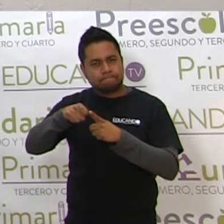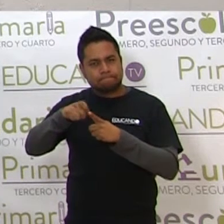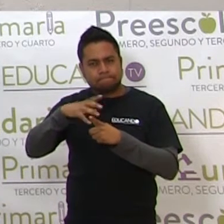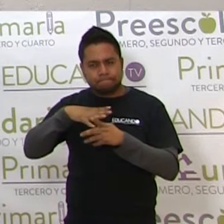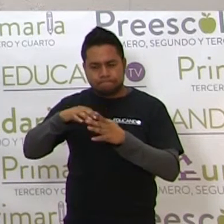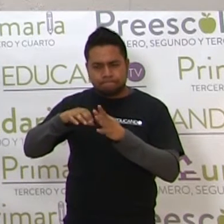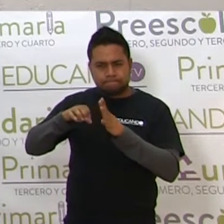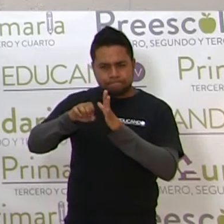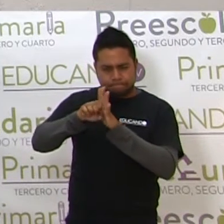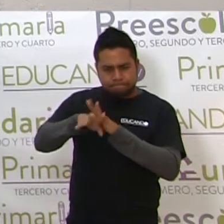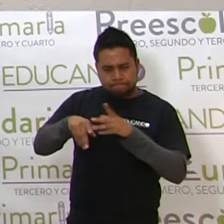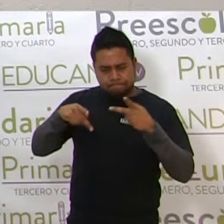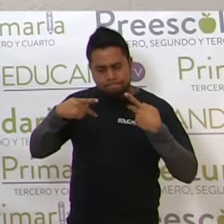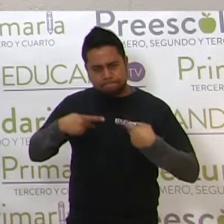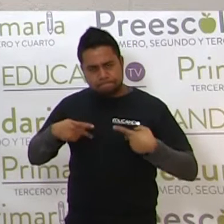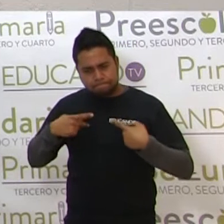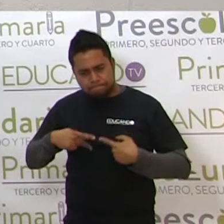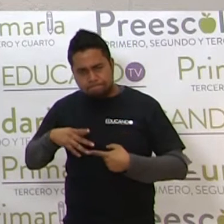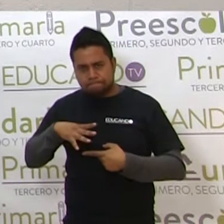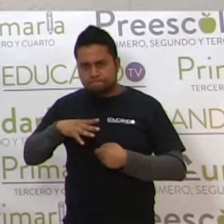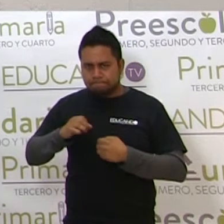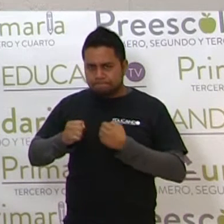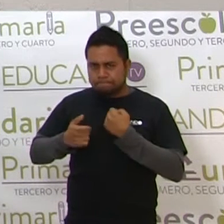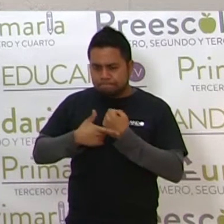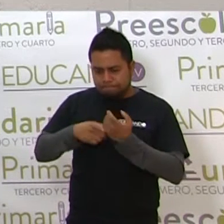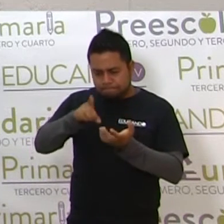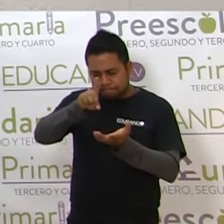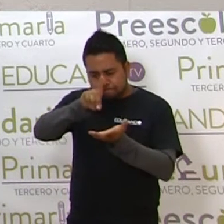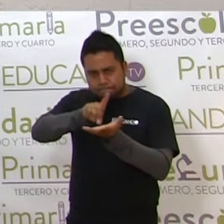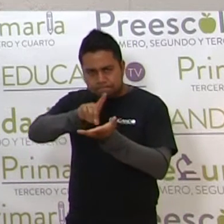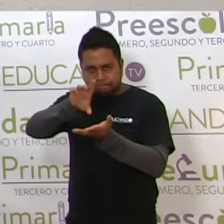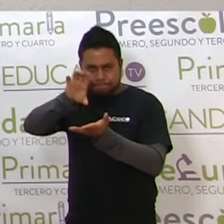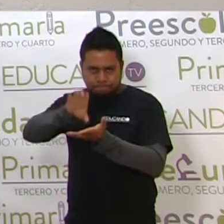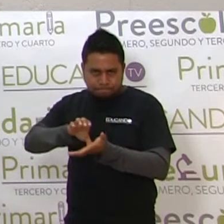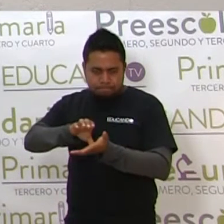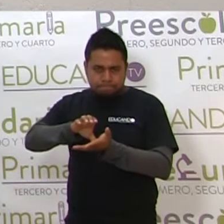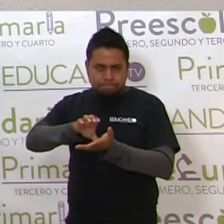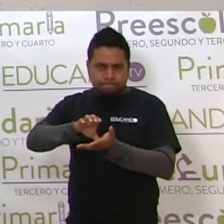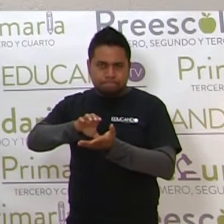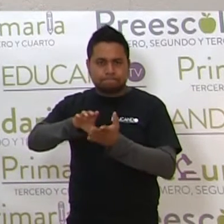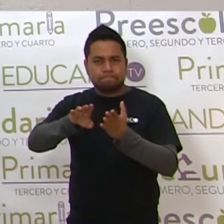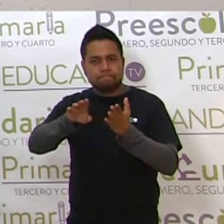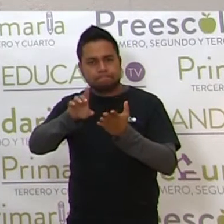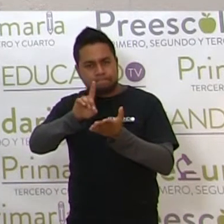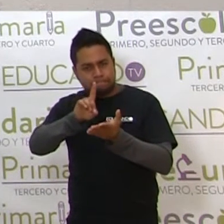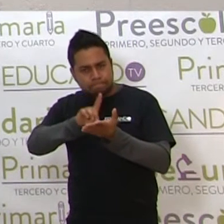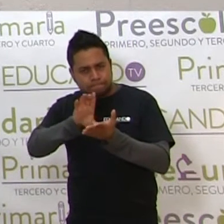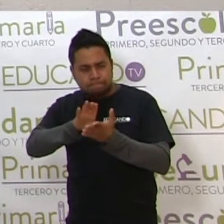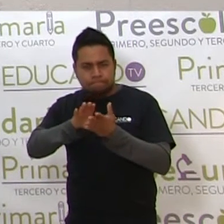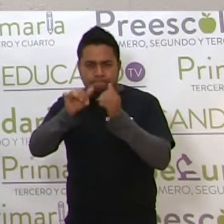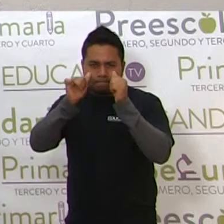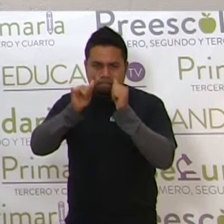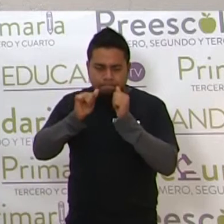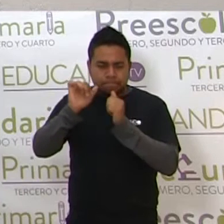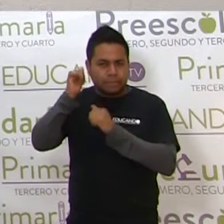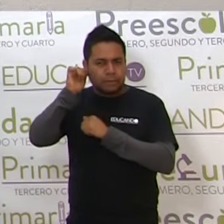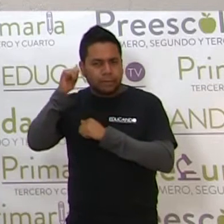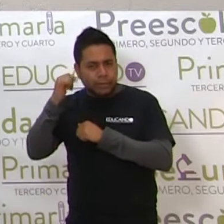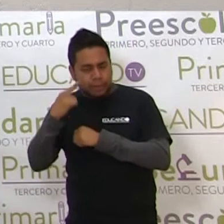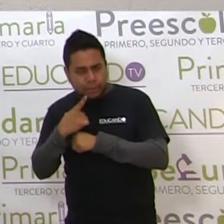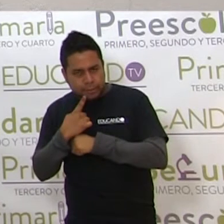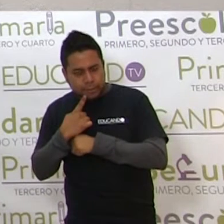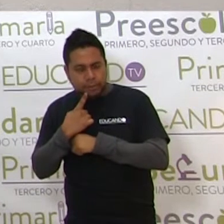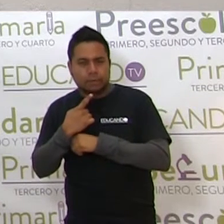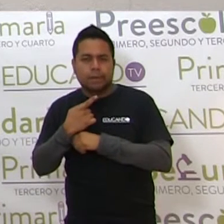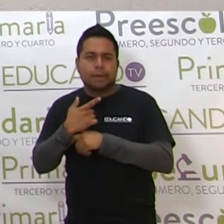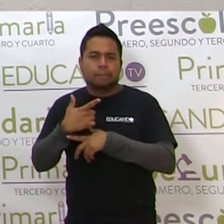alguna persona que presenta alguna discapacidad ya sea persona con discapacidad visual auditiva